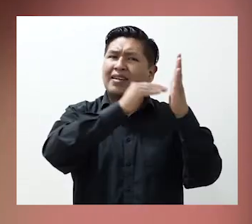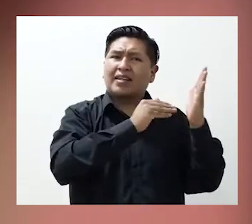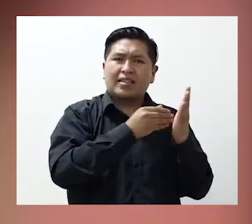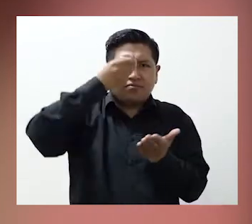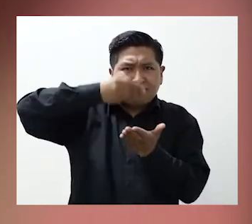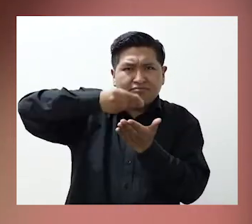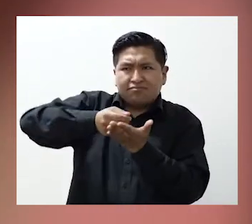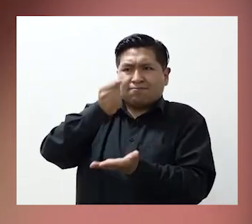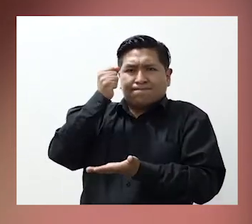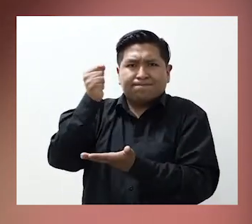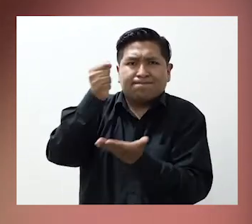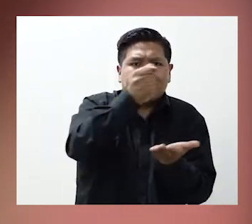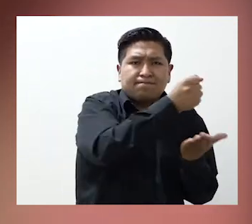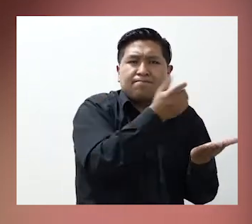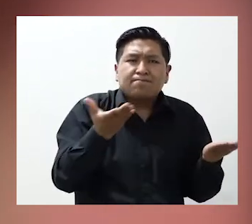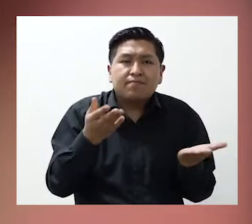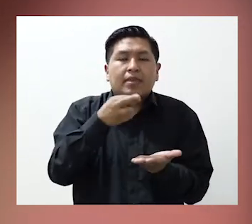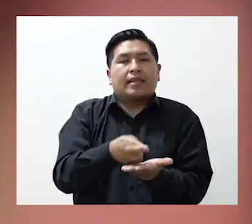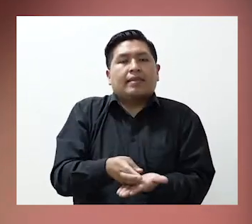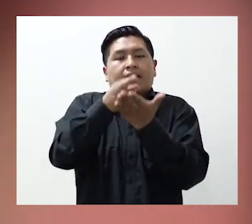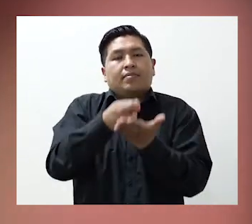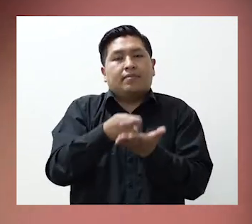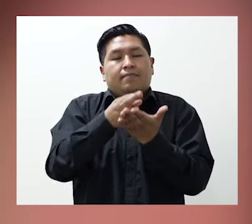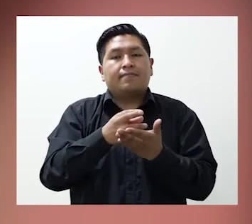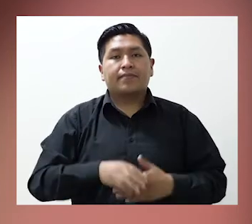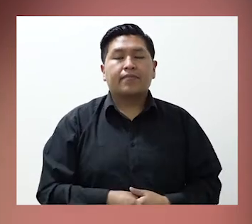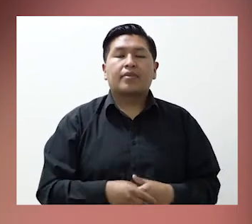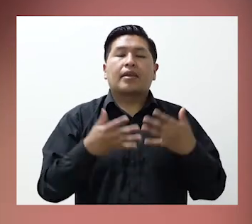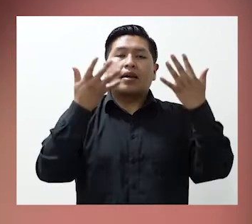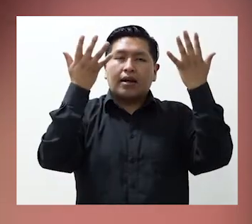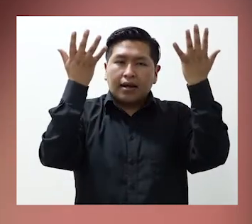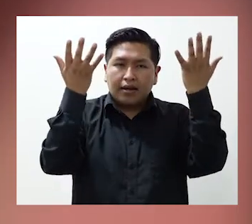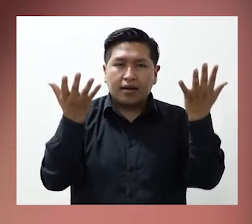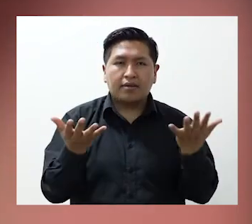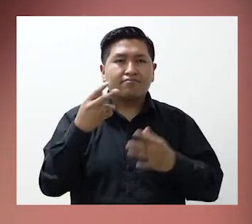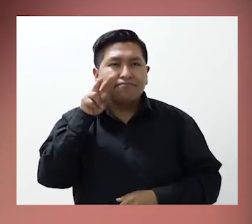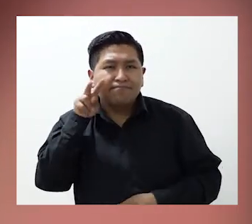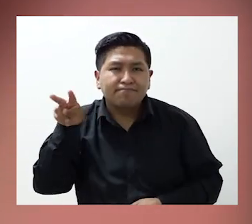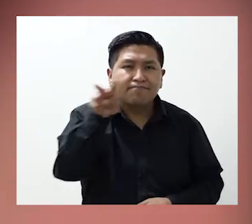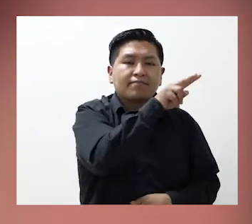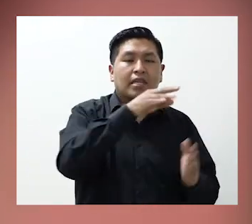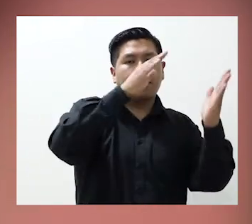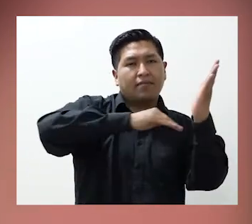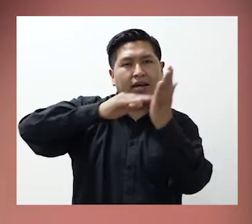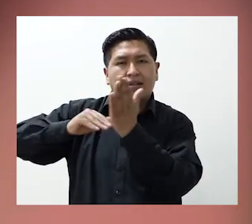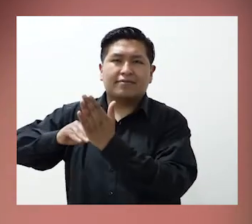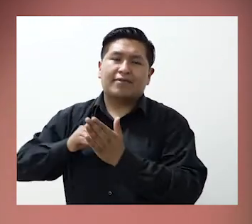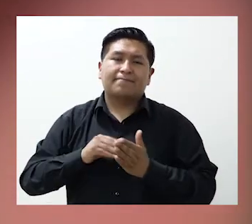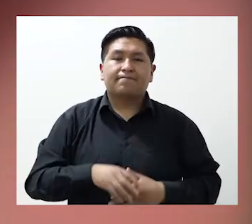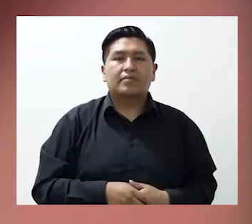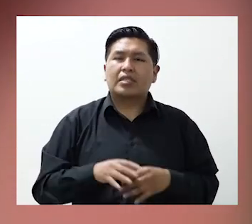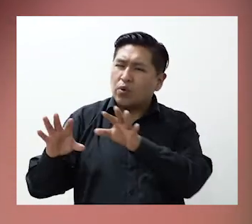públicas claras y con presupuestos destinados a la rehabilitación y habilitación. Existe una gran carencia de ayudas